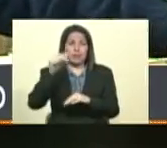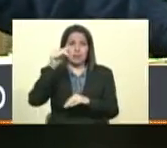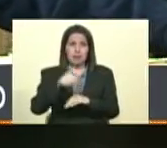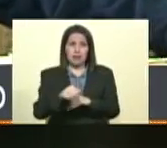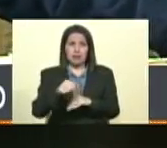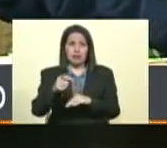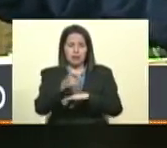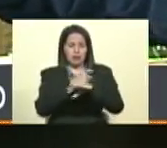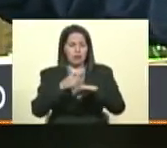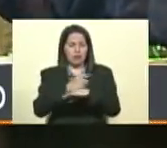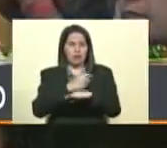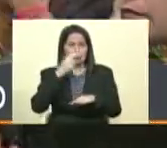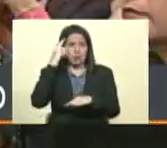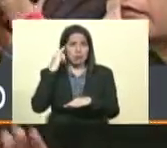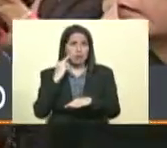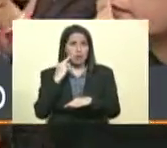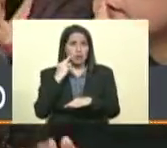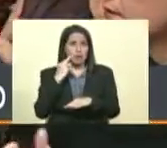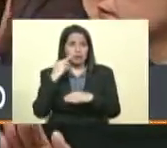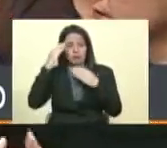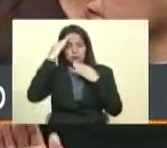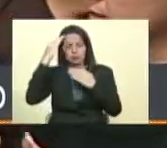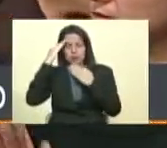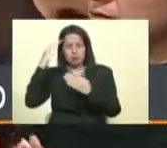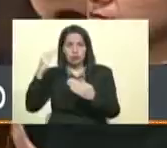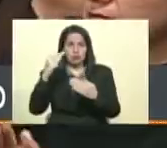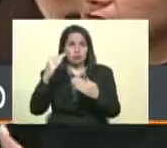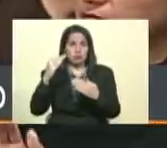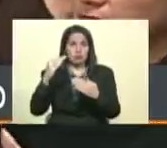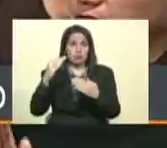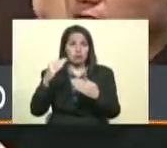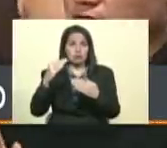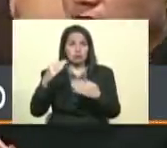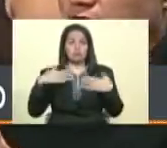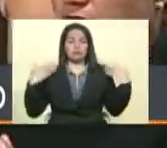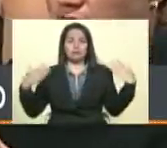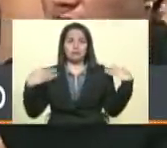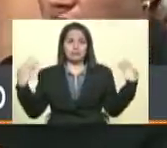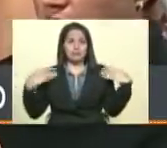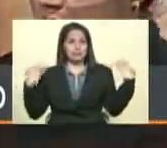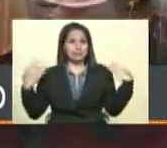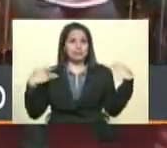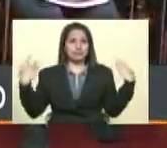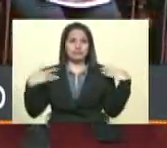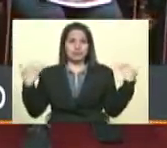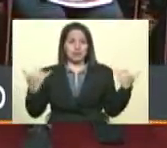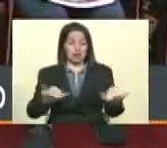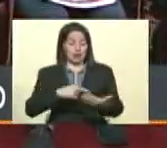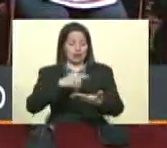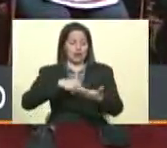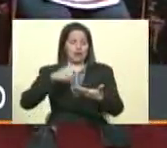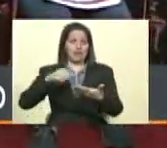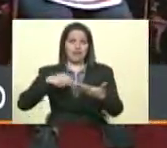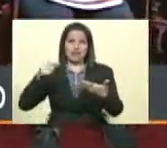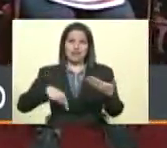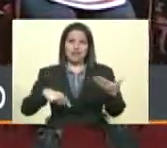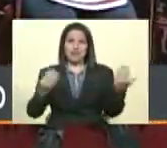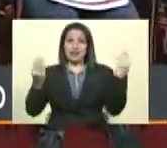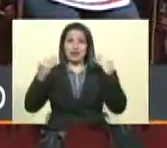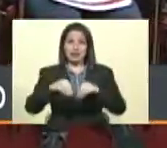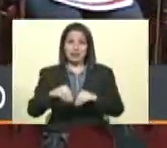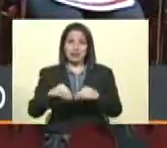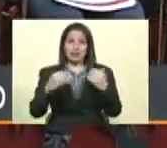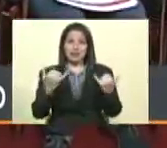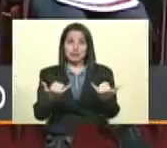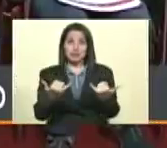gobierno bolivariano, nuestro saludo y nuestro regocijo por este momento de acuerdo, este